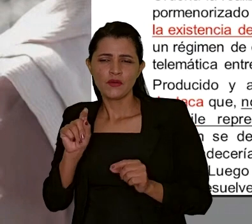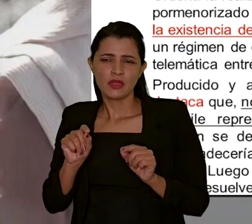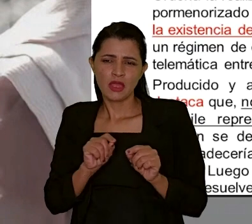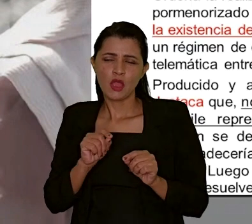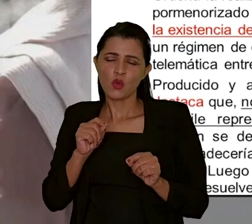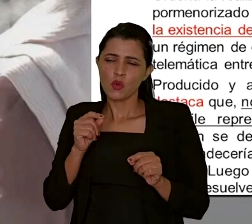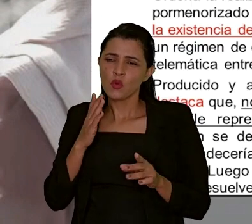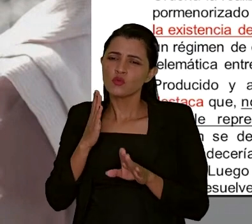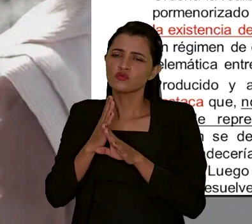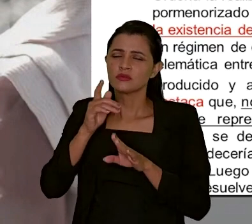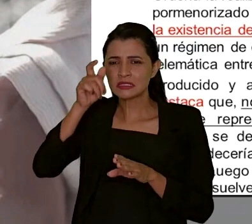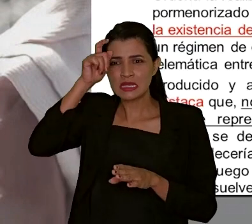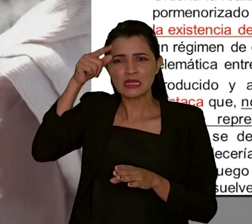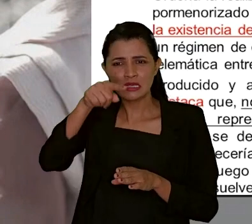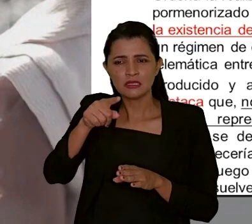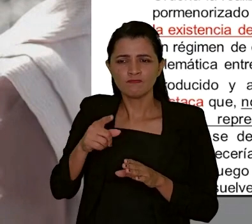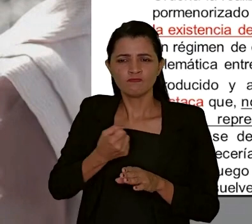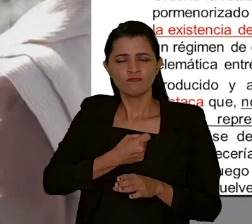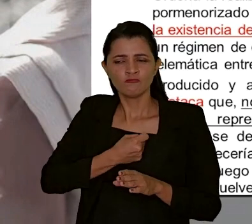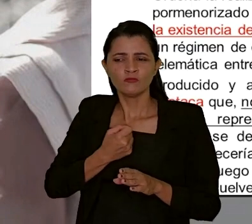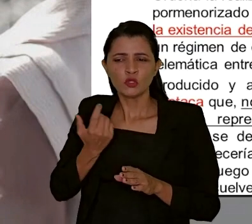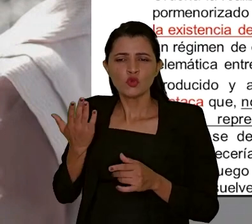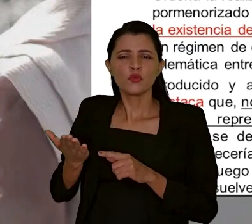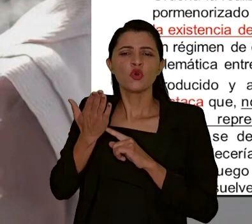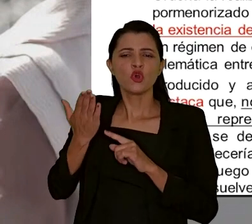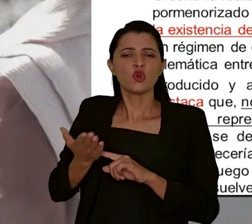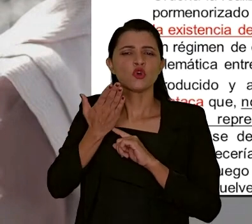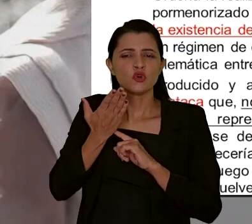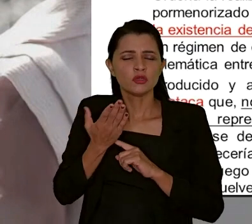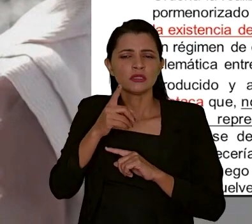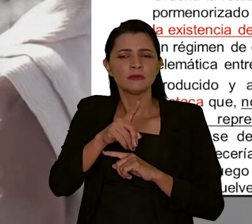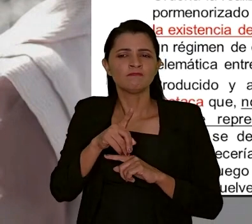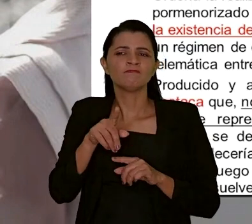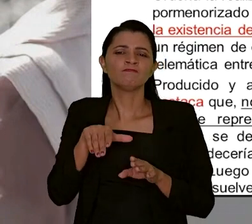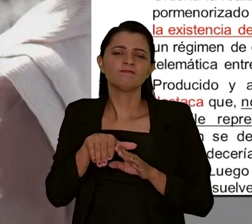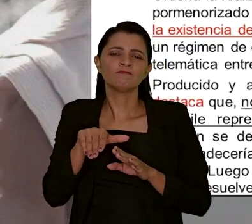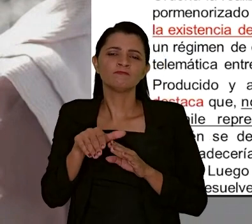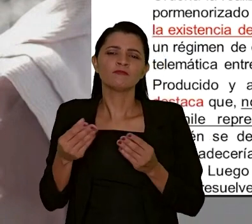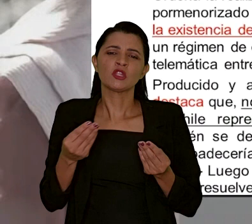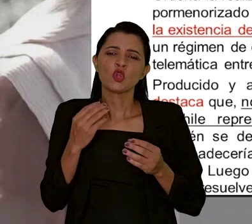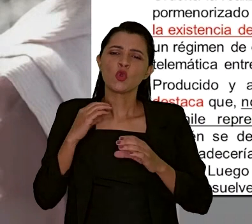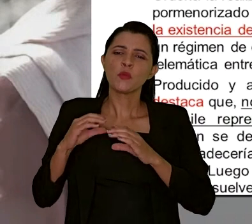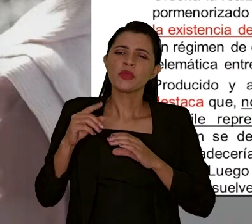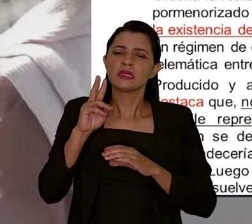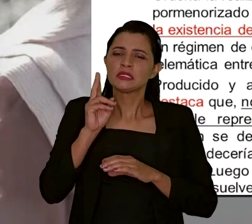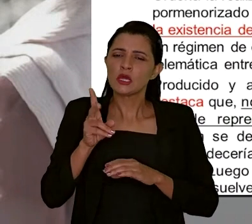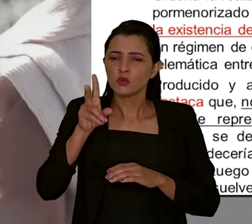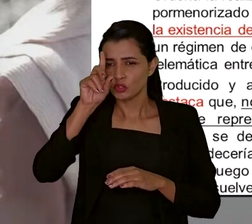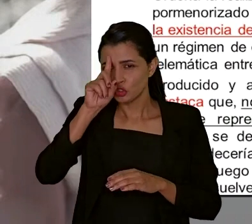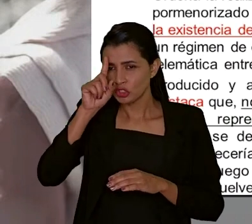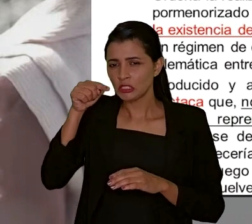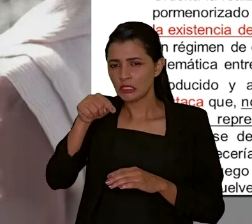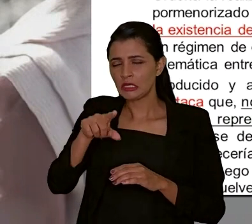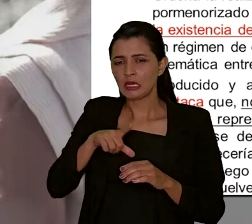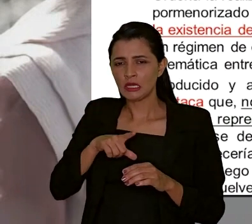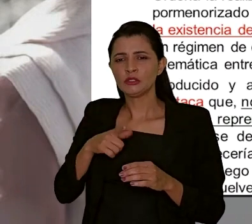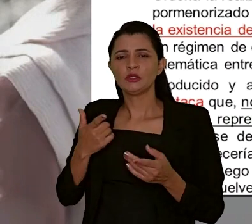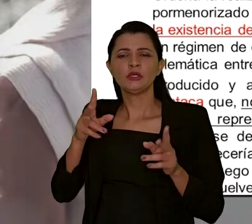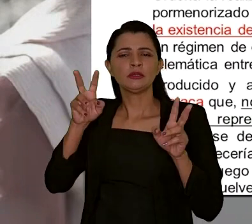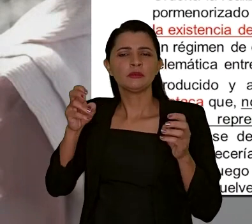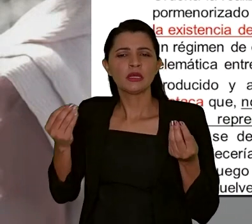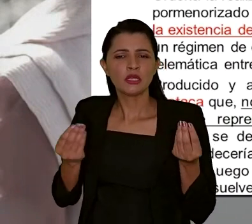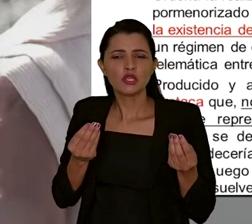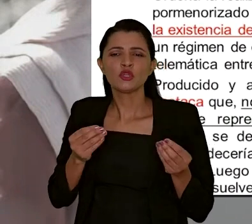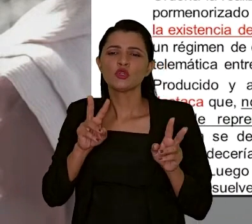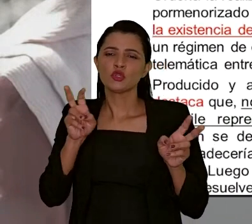existencia de indicadores de grave riesgo y fija un régimen de comunicación diario vía telemática entre